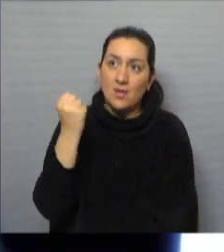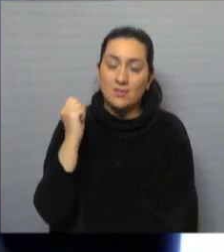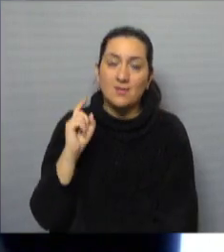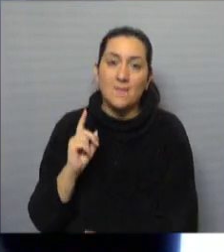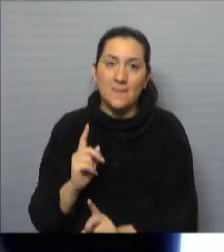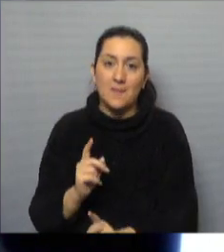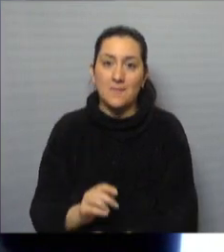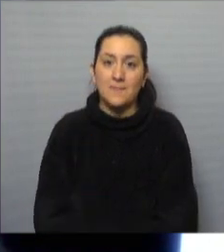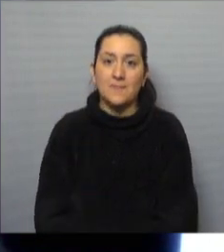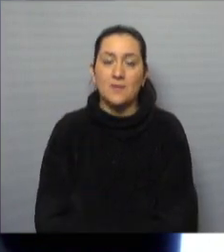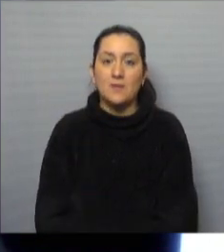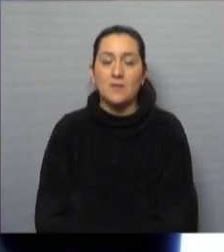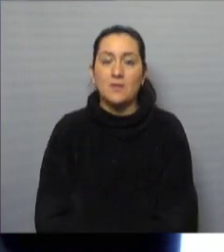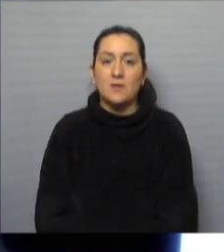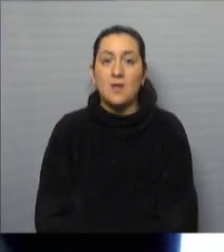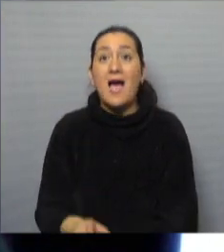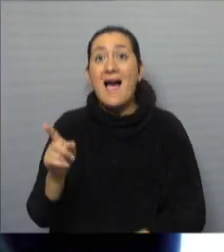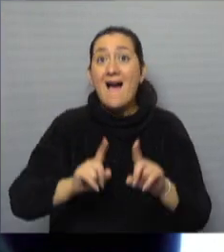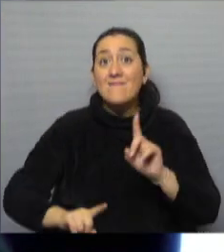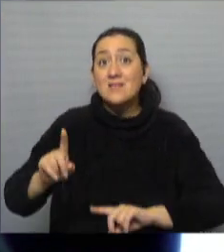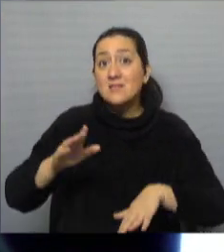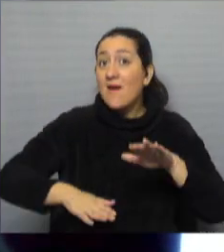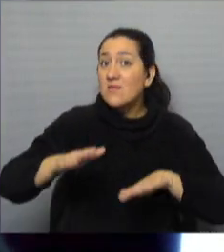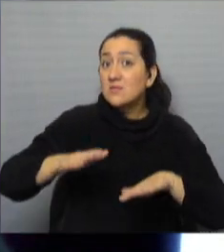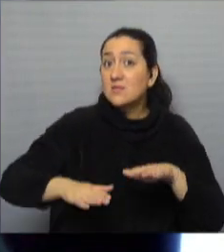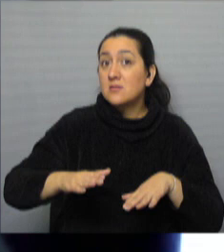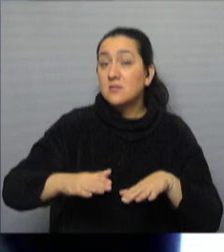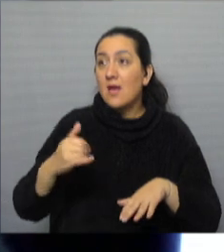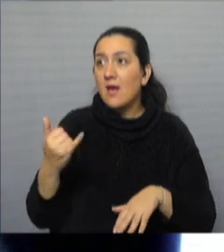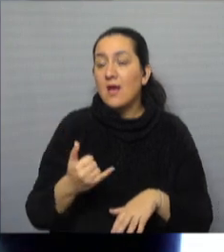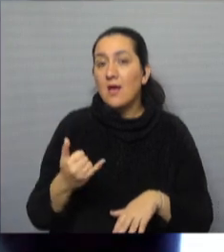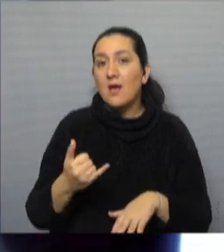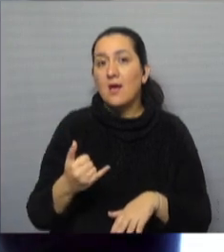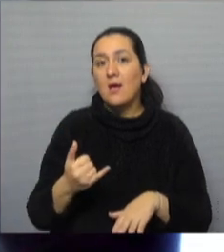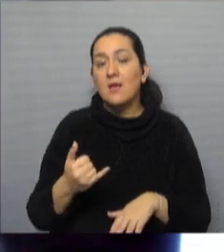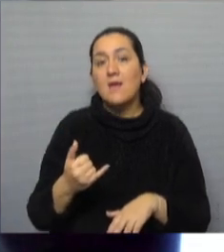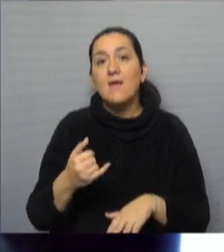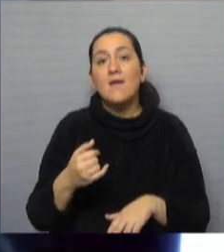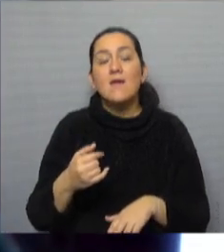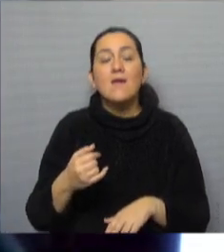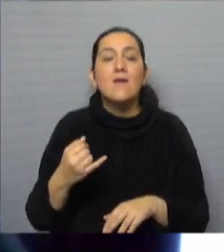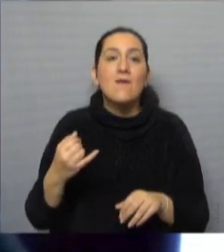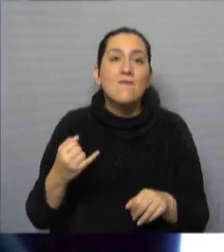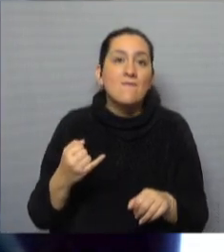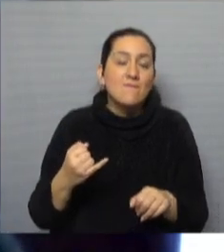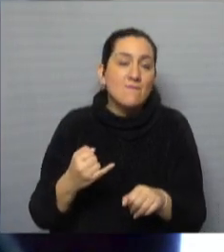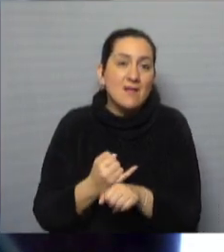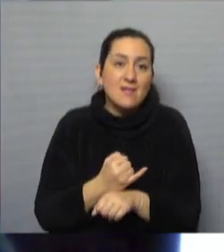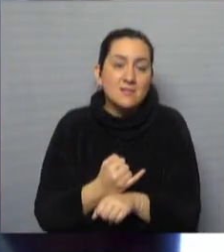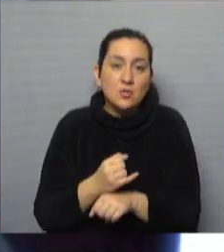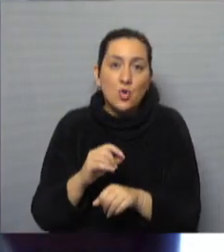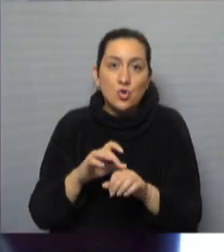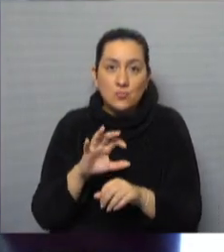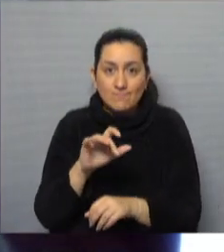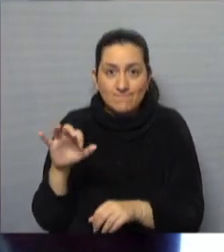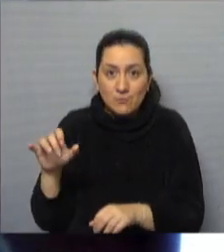en este tipo de mensajes es que a veces ahí tienen faltas de ortografía estos mensajes que no